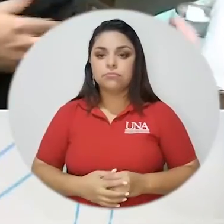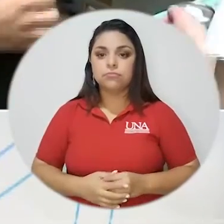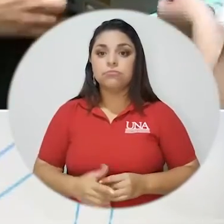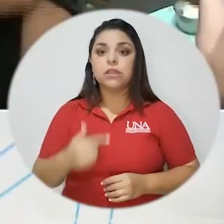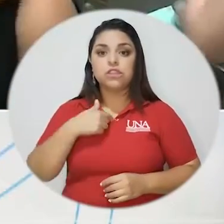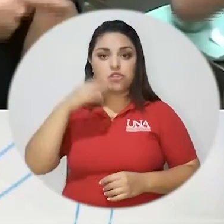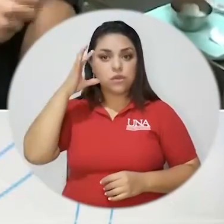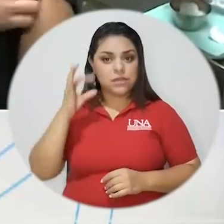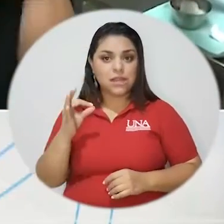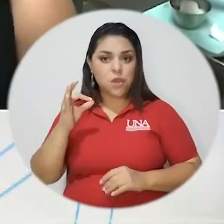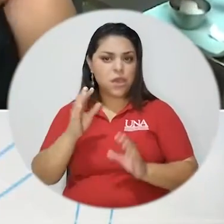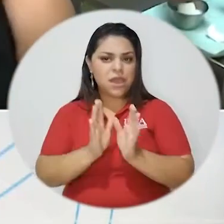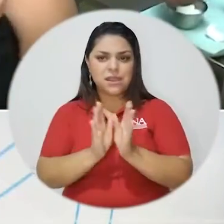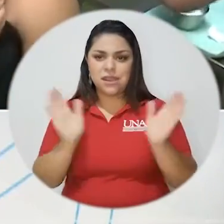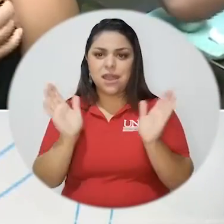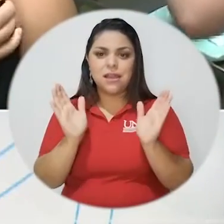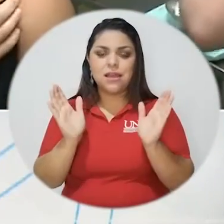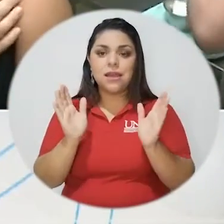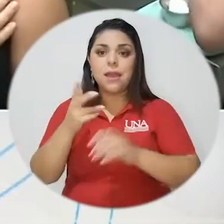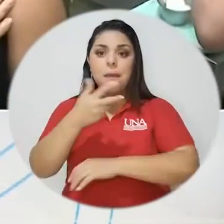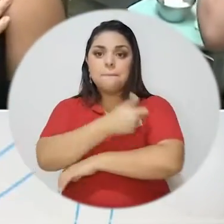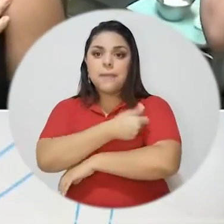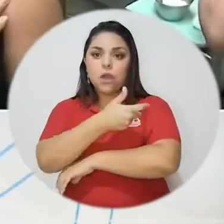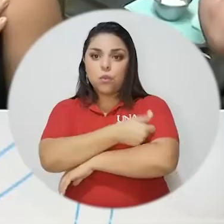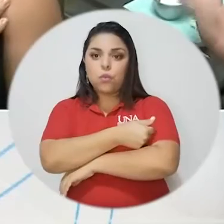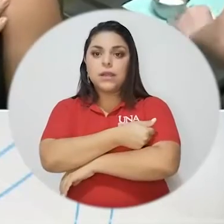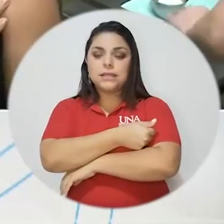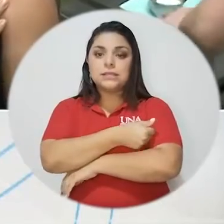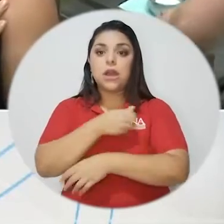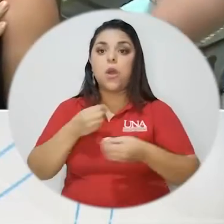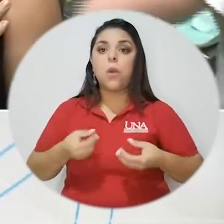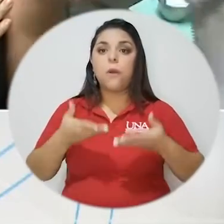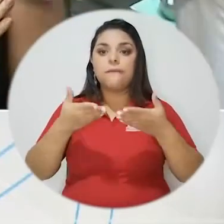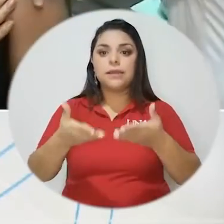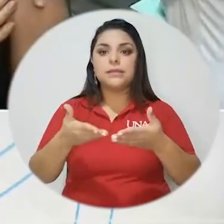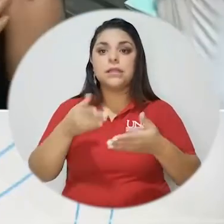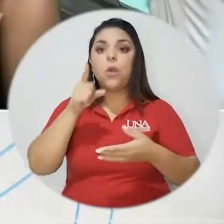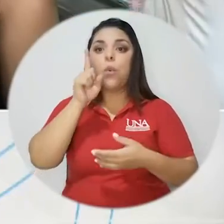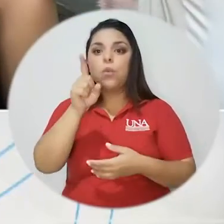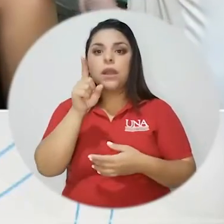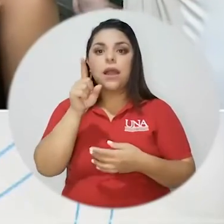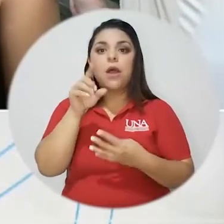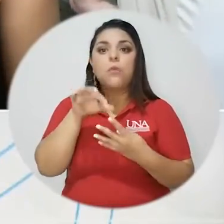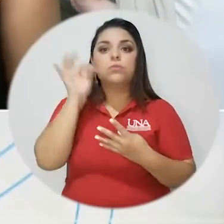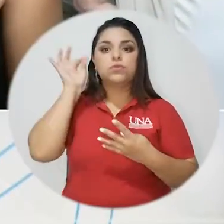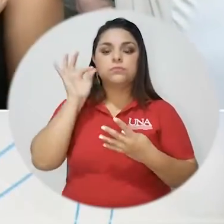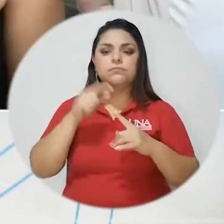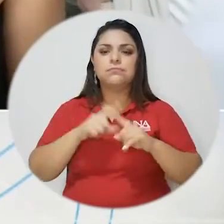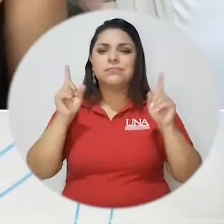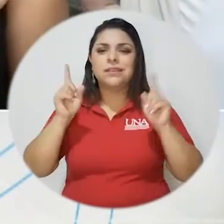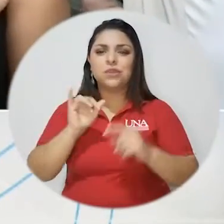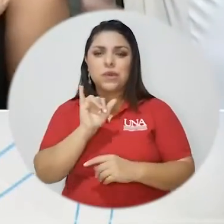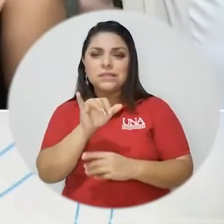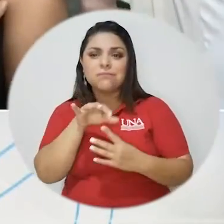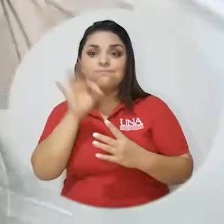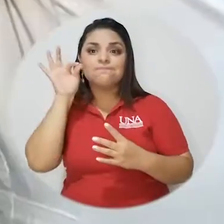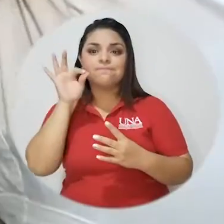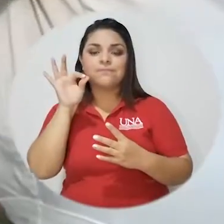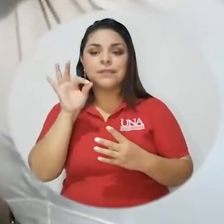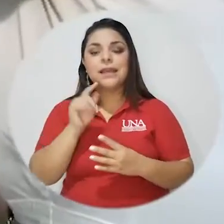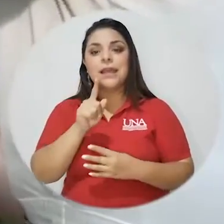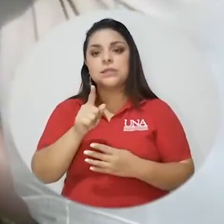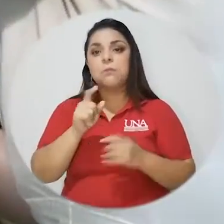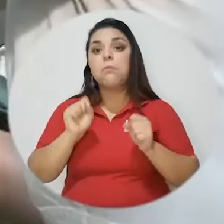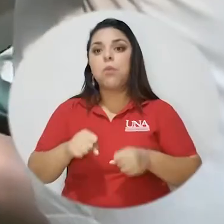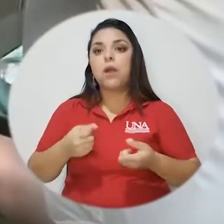Y yo diría que en términos generales, las vacunas, digamos, ofrecen una alternativa, pero esa